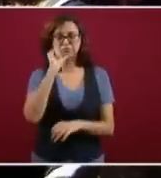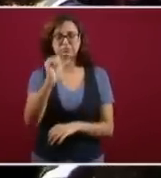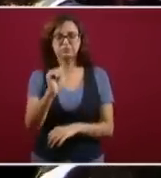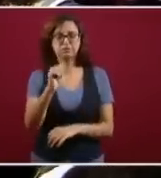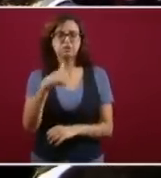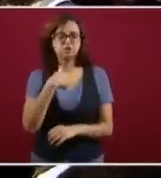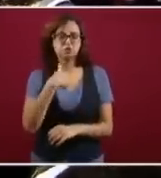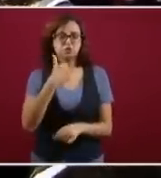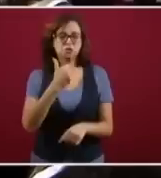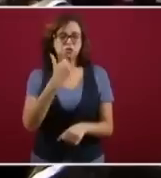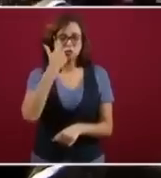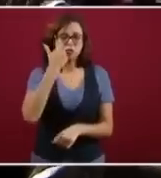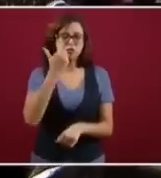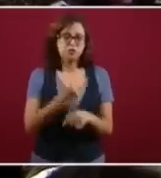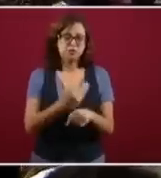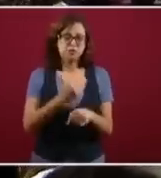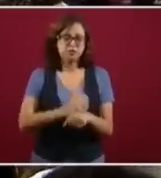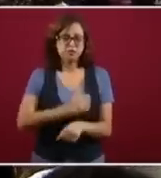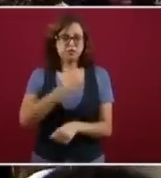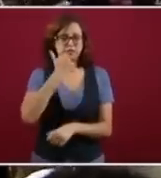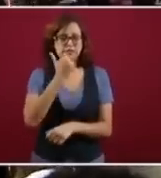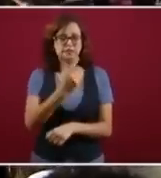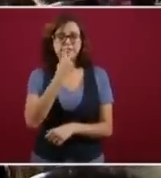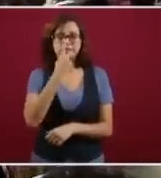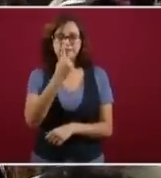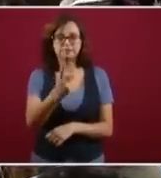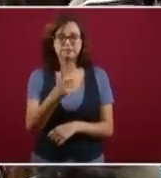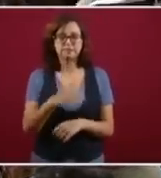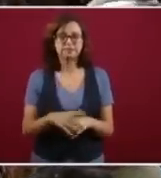quiero comentarles de que se hizo una renovación